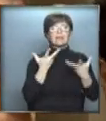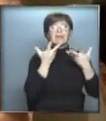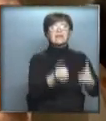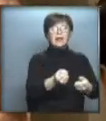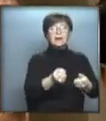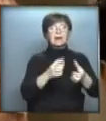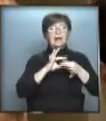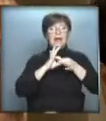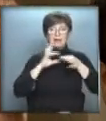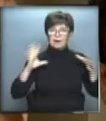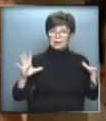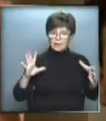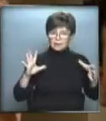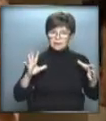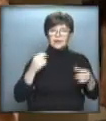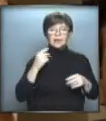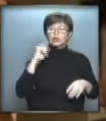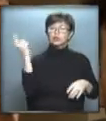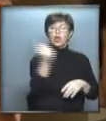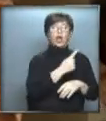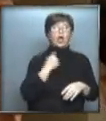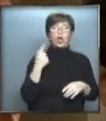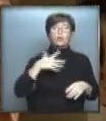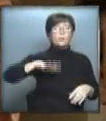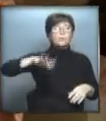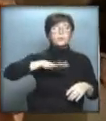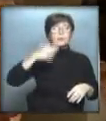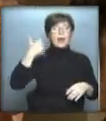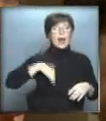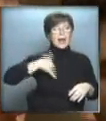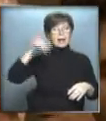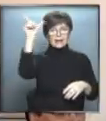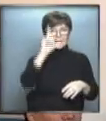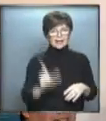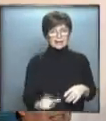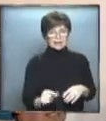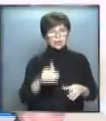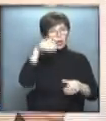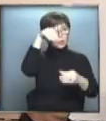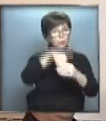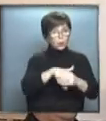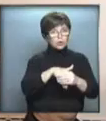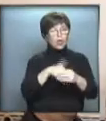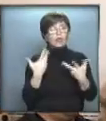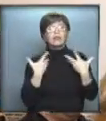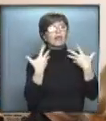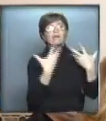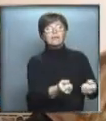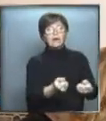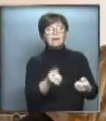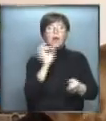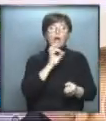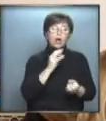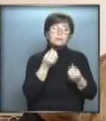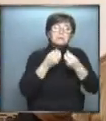la libertad. Que todo el pueblo argentino entienda que su voto defiende o hace perder